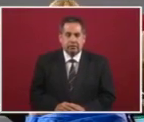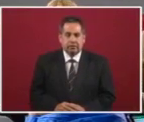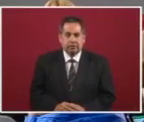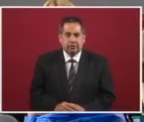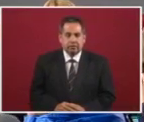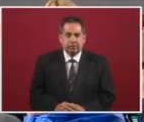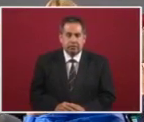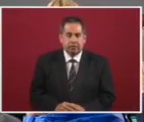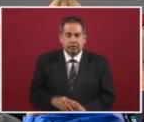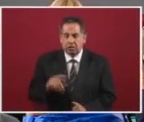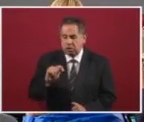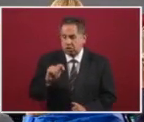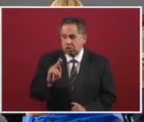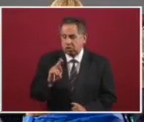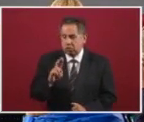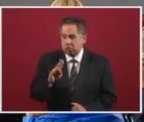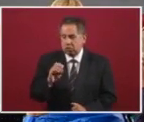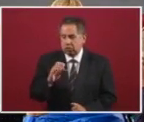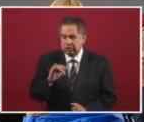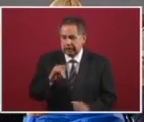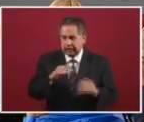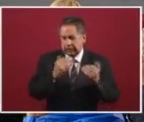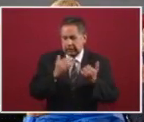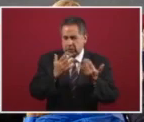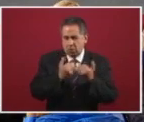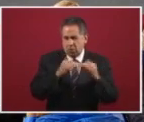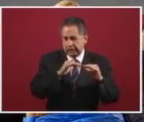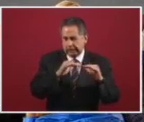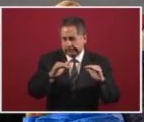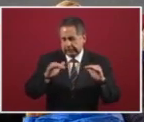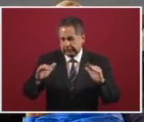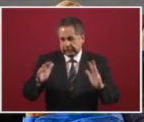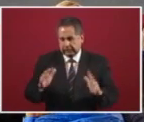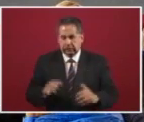Esta es turbocina, esta se ha mantenido.